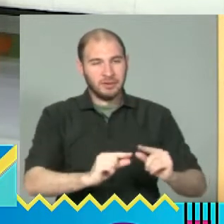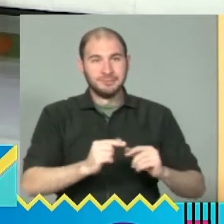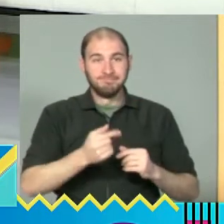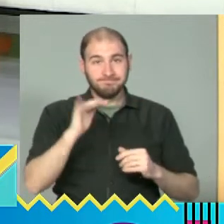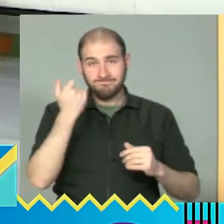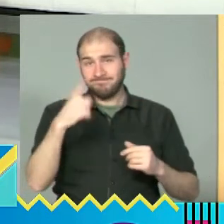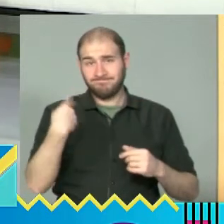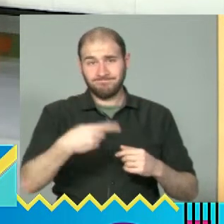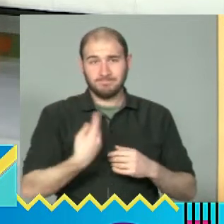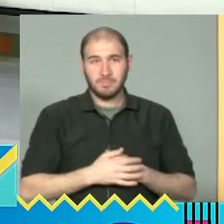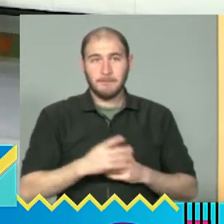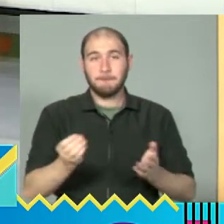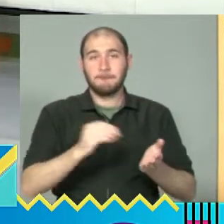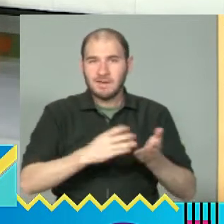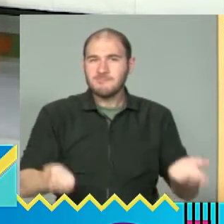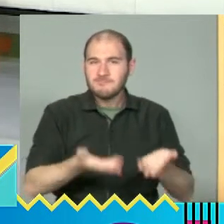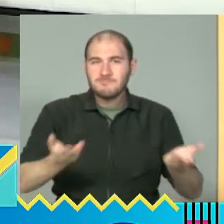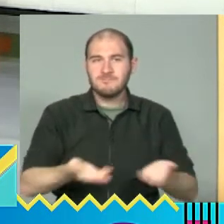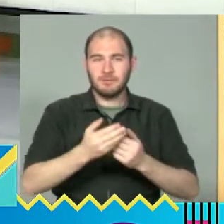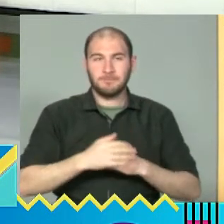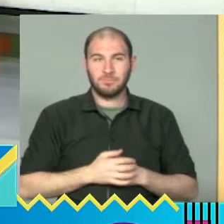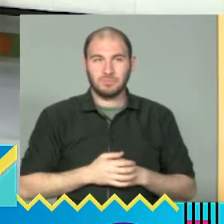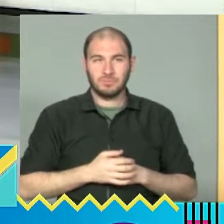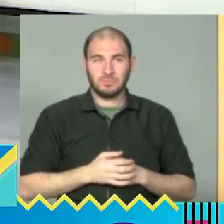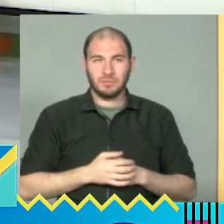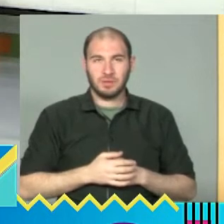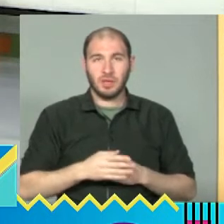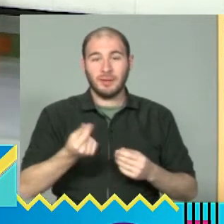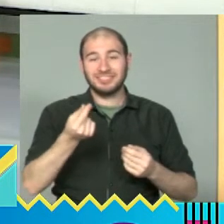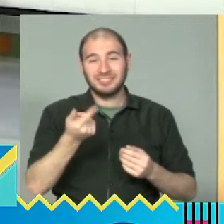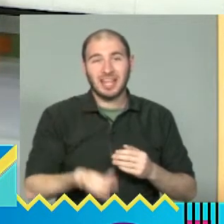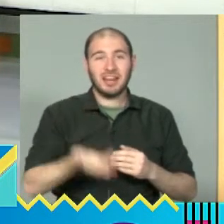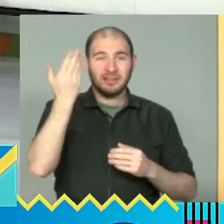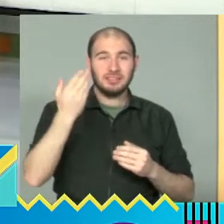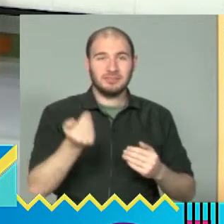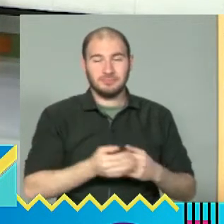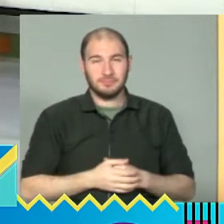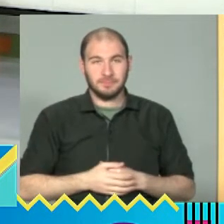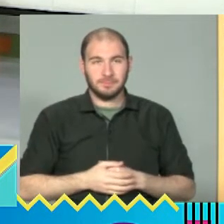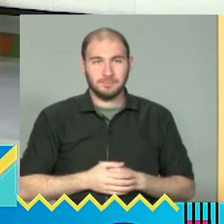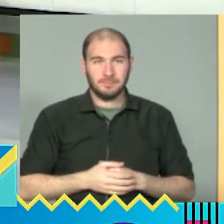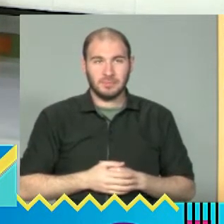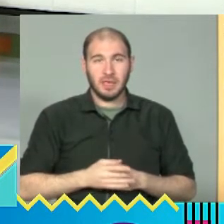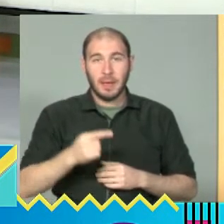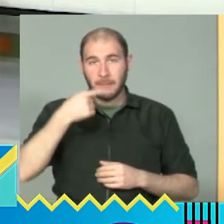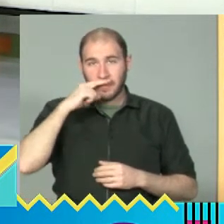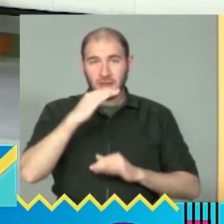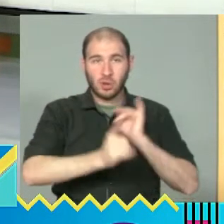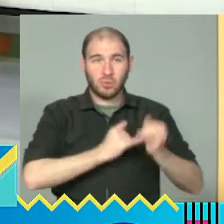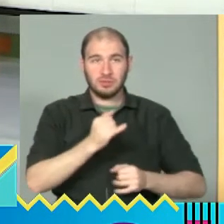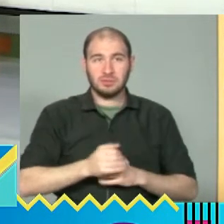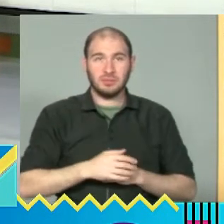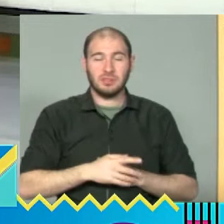lo vemos todo el tiempo, esto sumado y fogoneado por los tarifazos. a los cuales obviamente Macri ha dicho que no